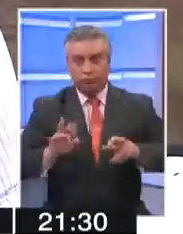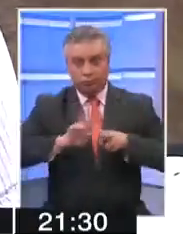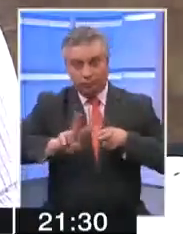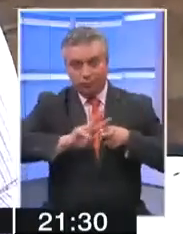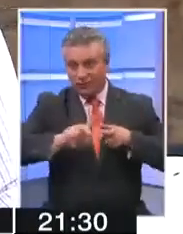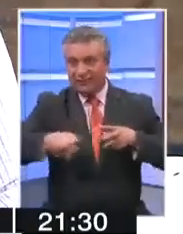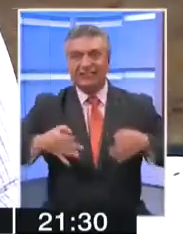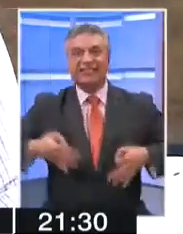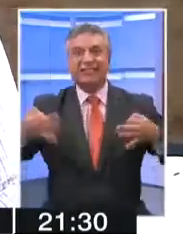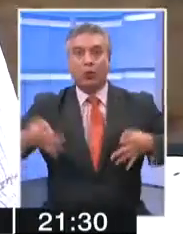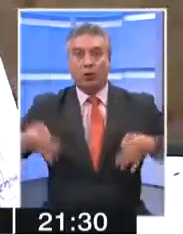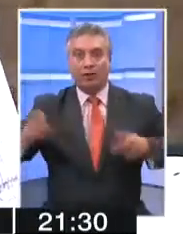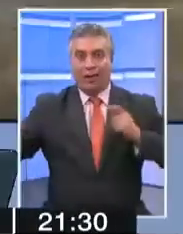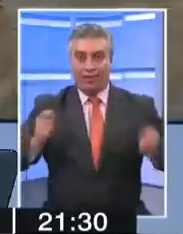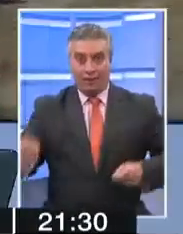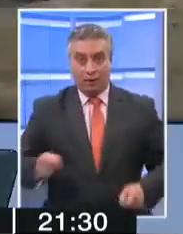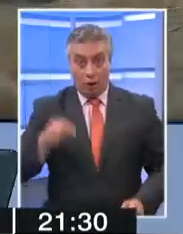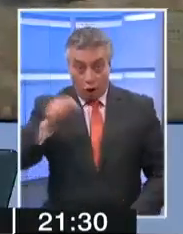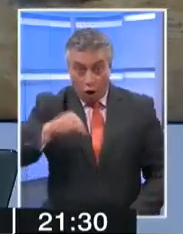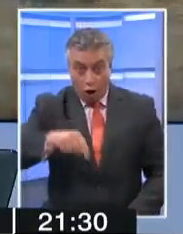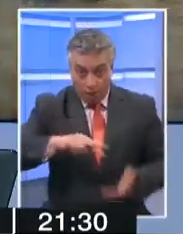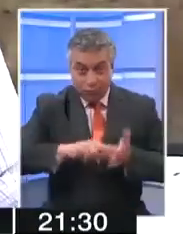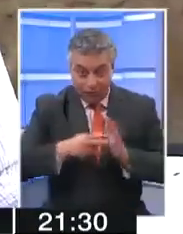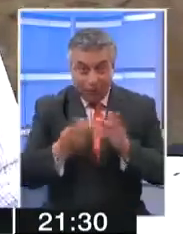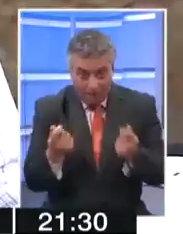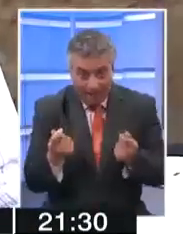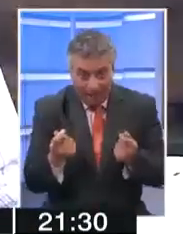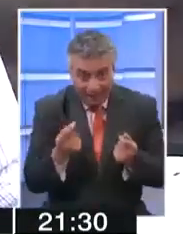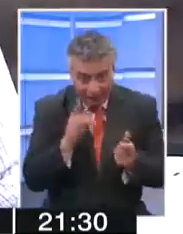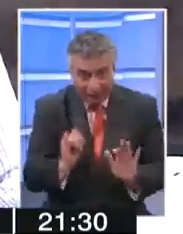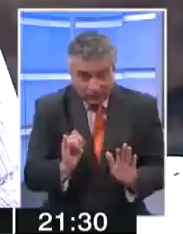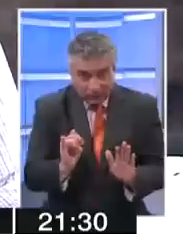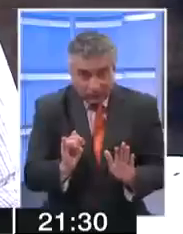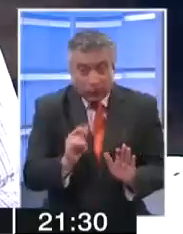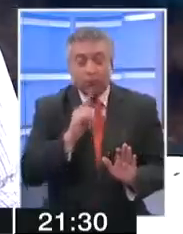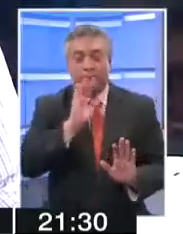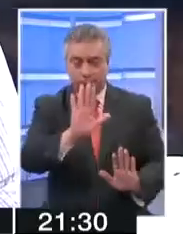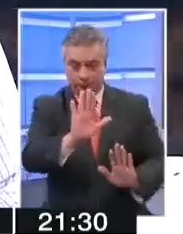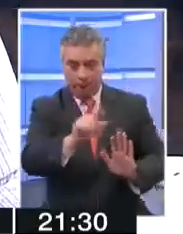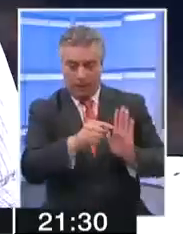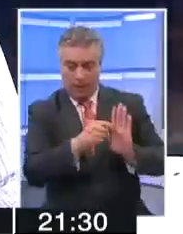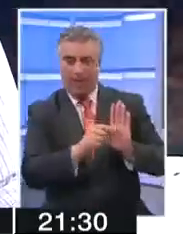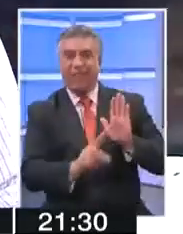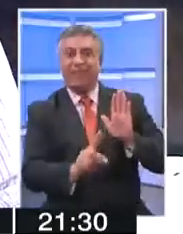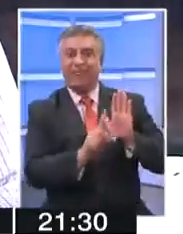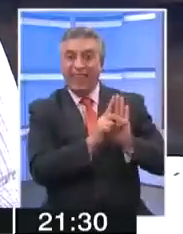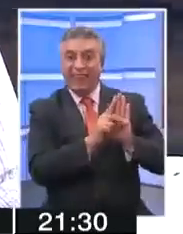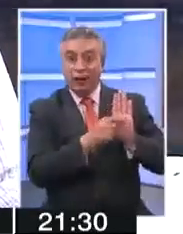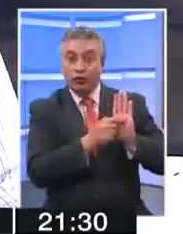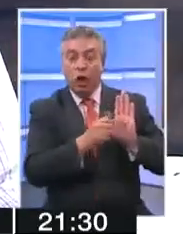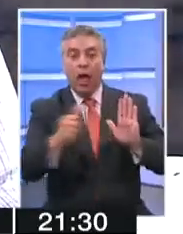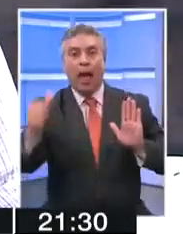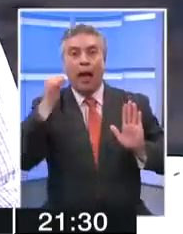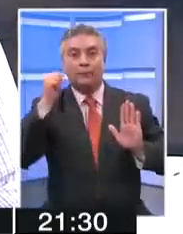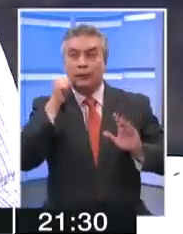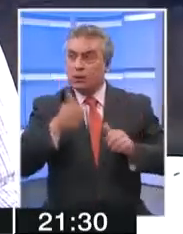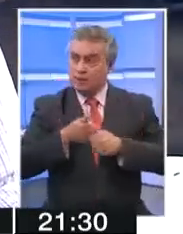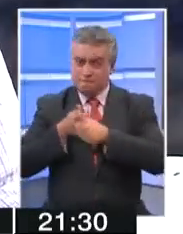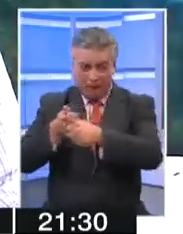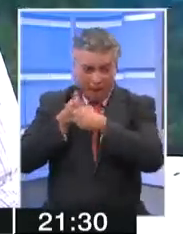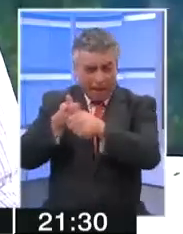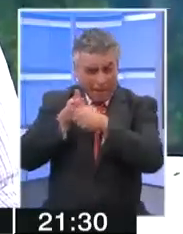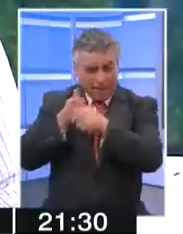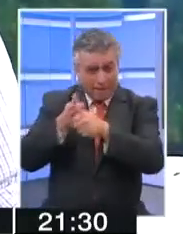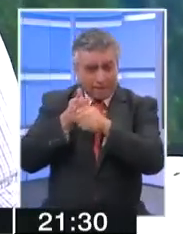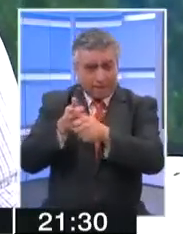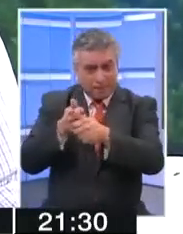estamentos de seguridad. O sea, ¿el problema hoy día es de recursos? Mira, el decreto se dio ayer por las presiones que se hicieron. Y no